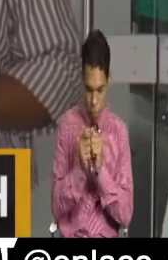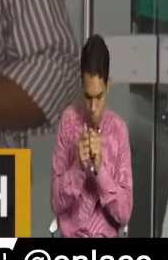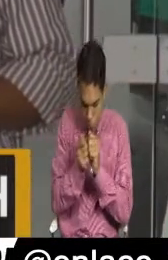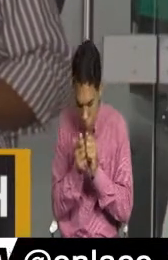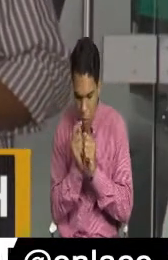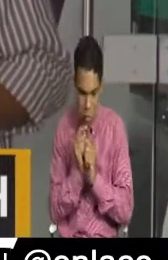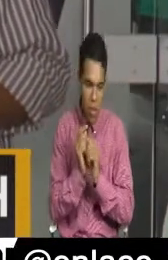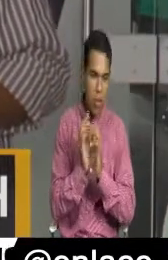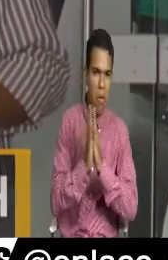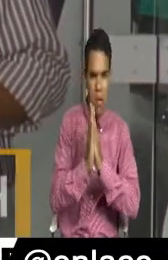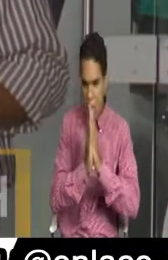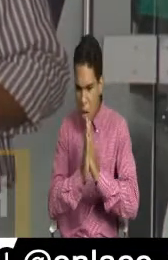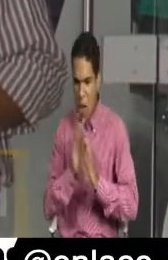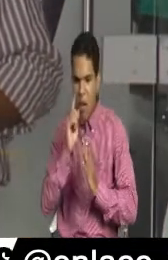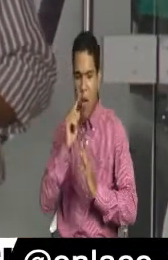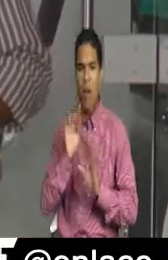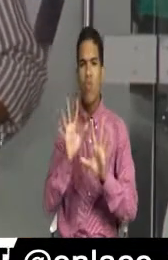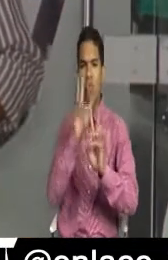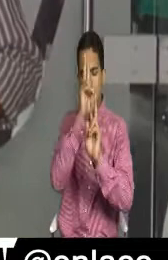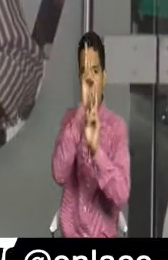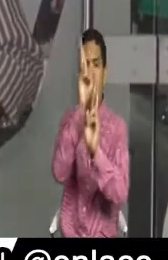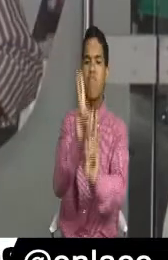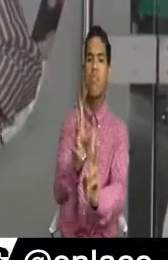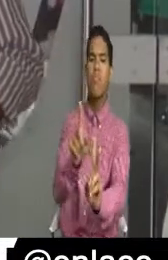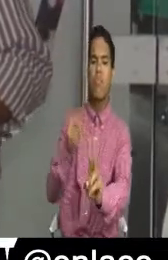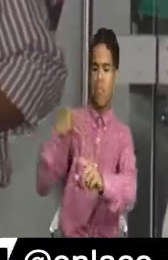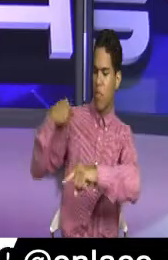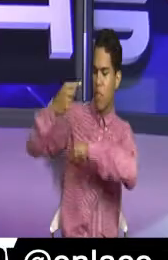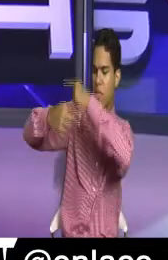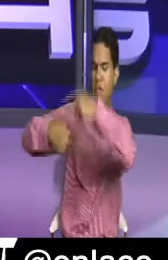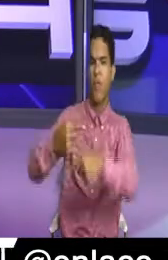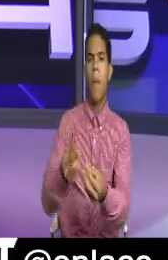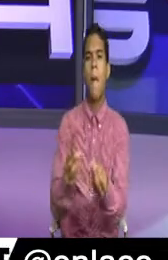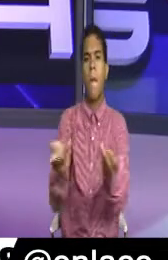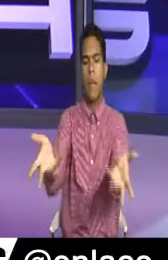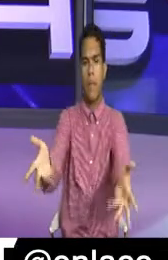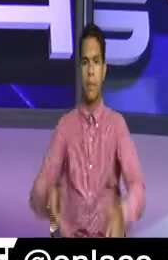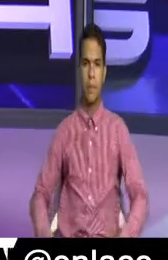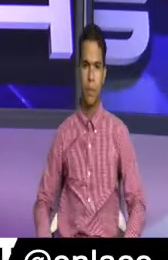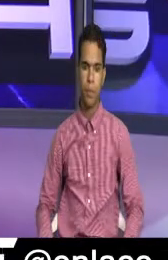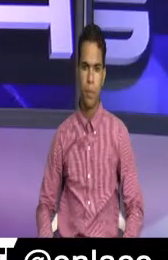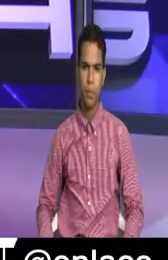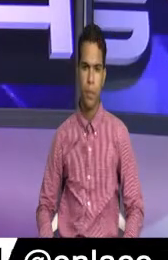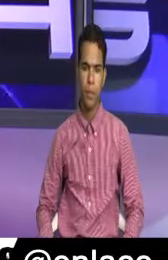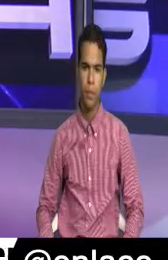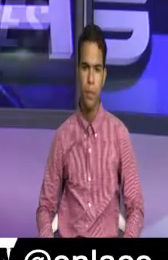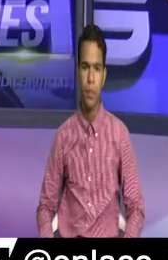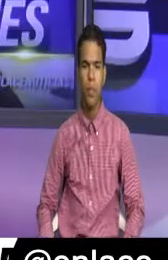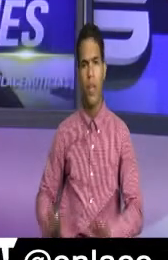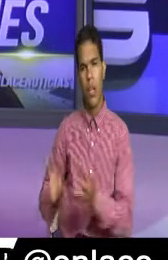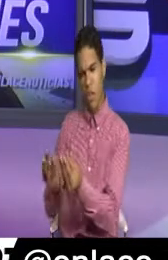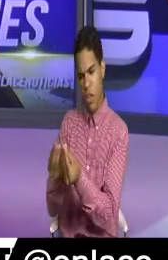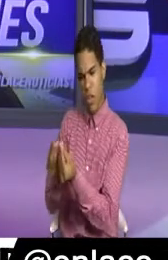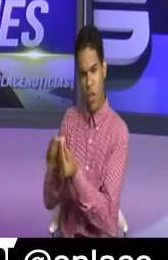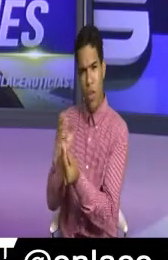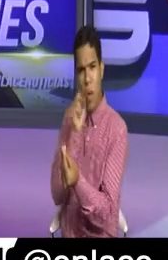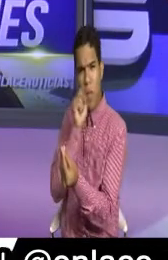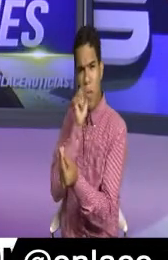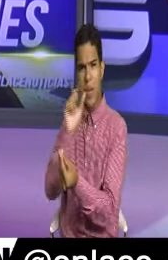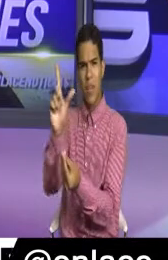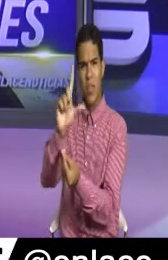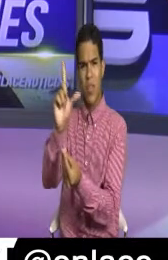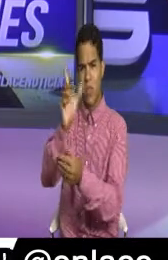el legado que dejó el médico político en la ciudad. El Consejo de Barranca Bermeja terminó este lunes periodo de